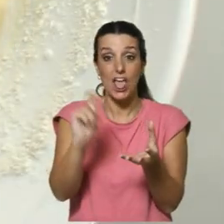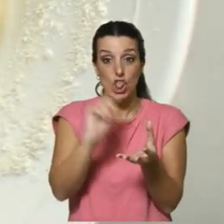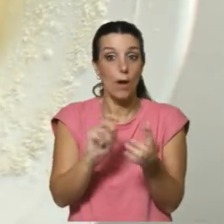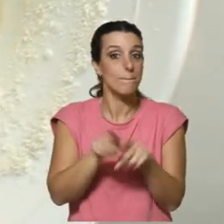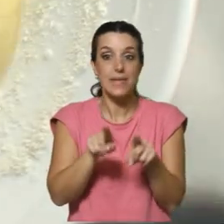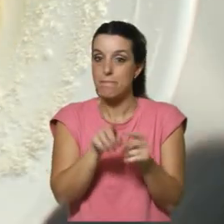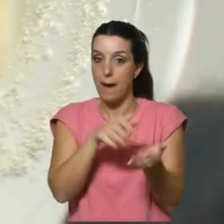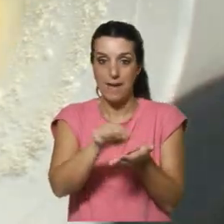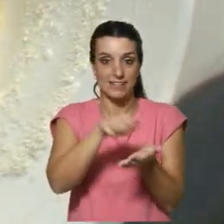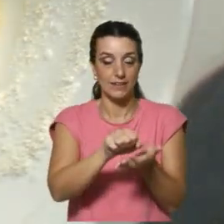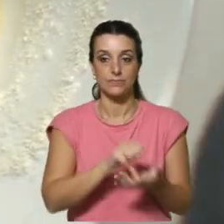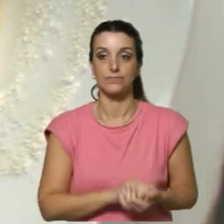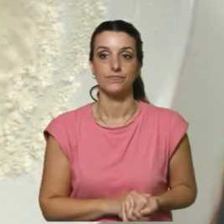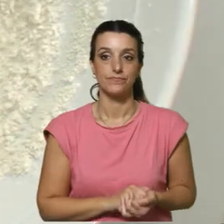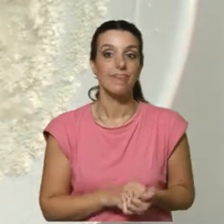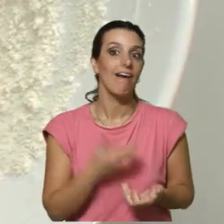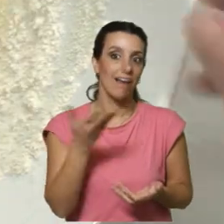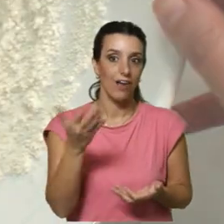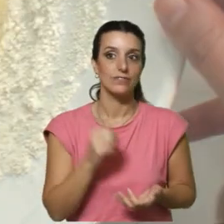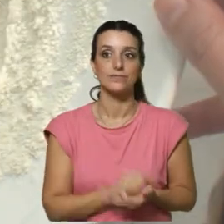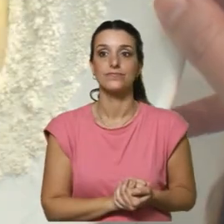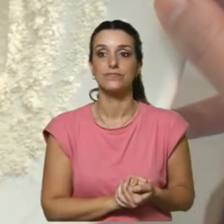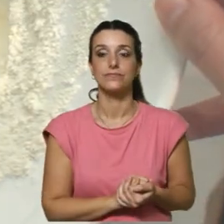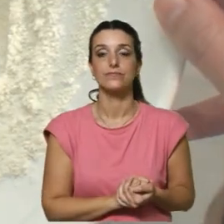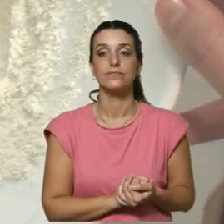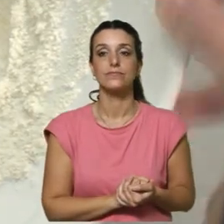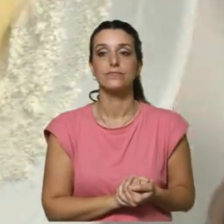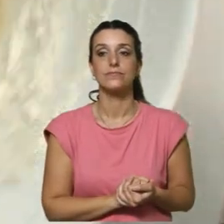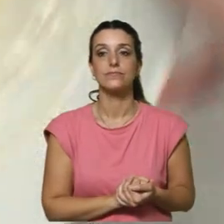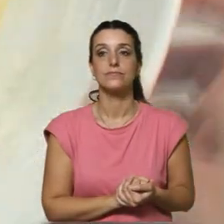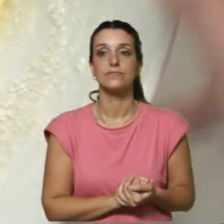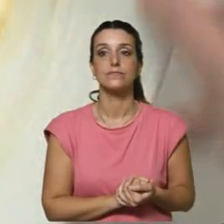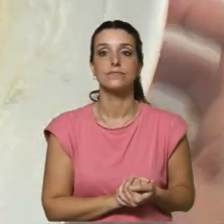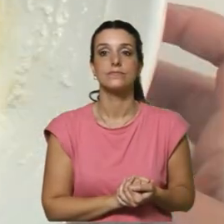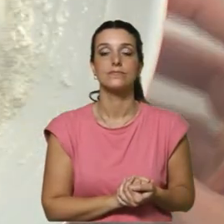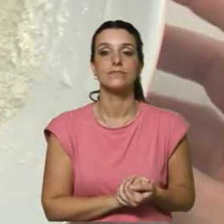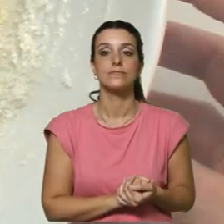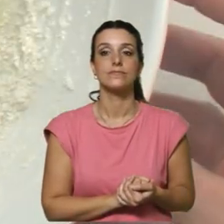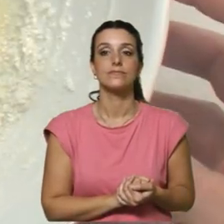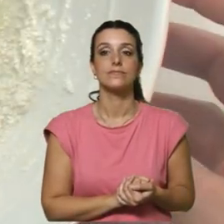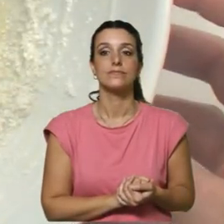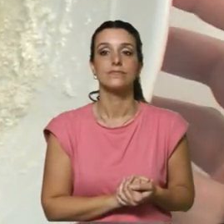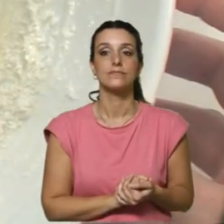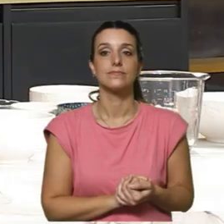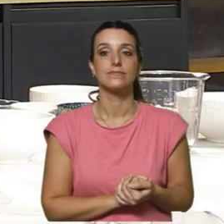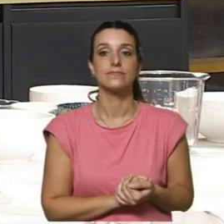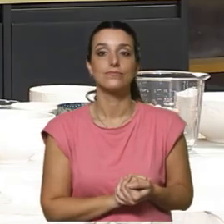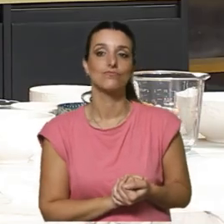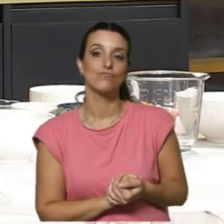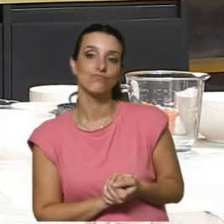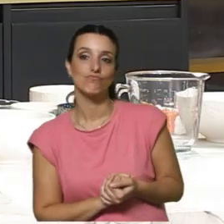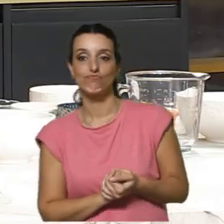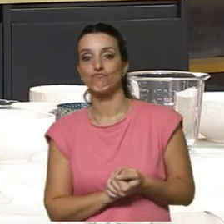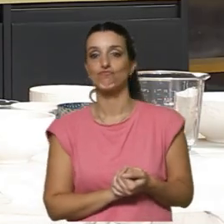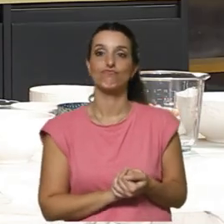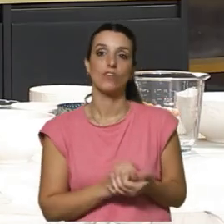sí, la twill. Esa misma. Mirá, vas mezclando bien. Todo